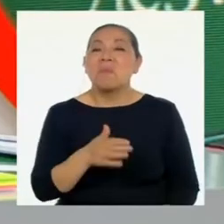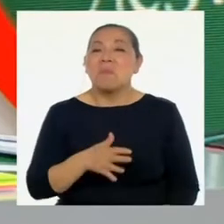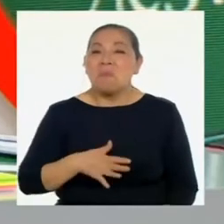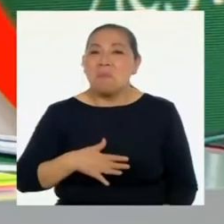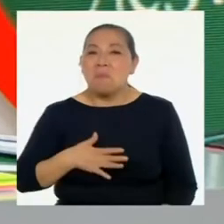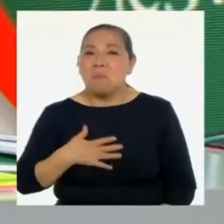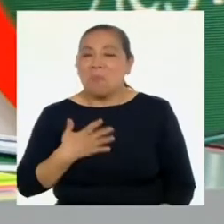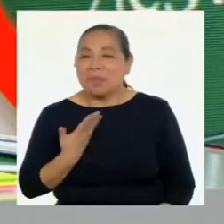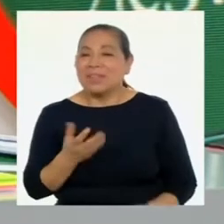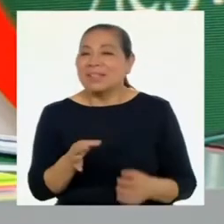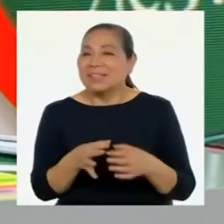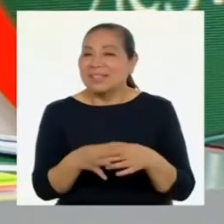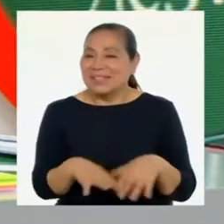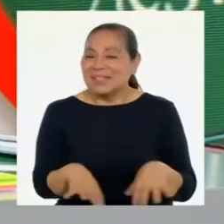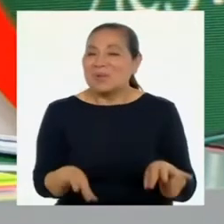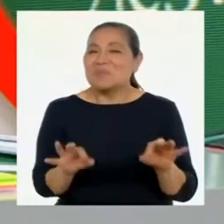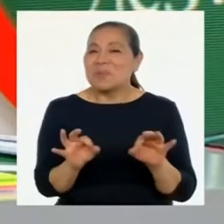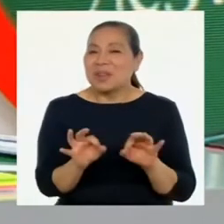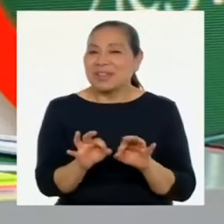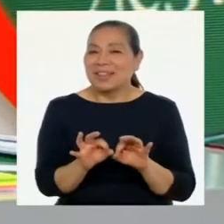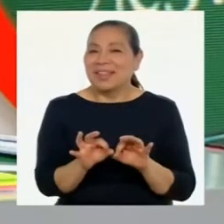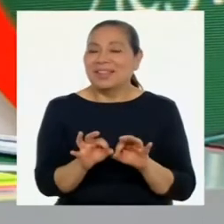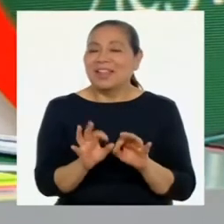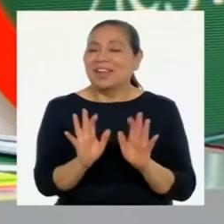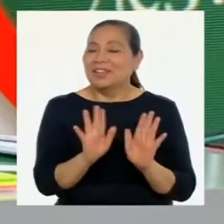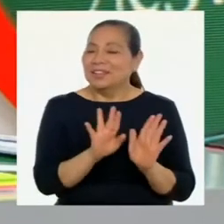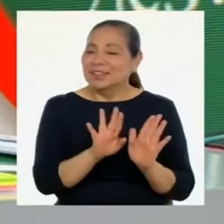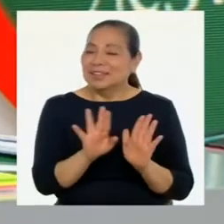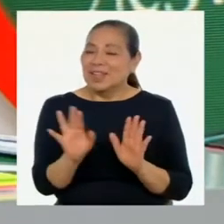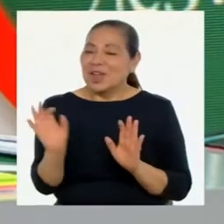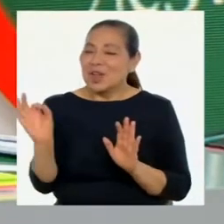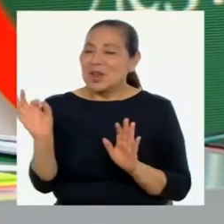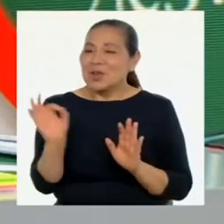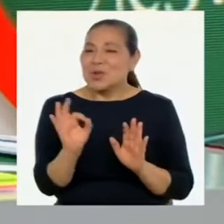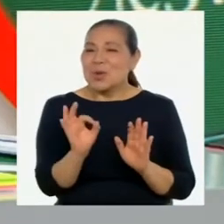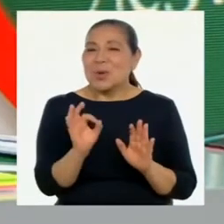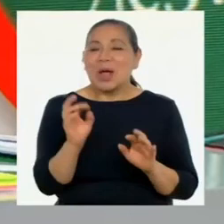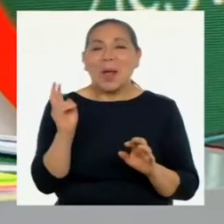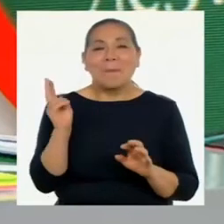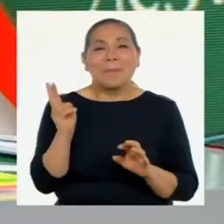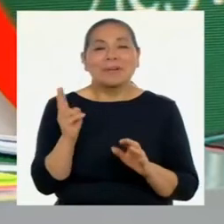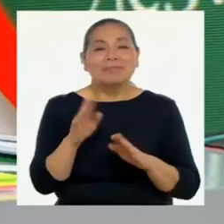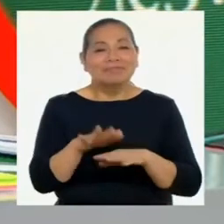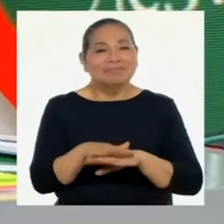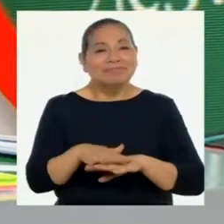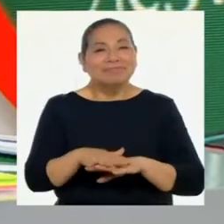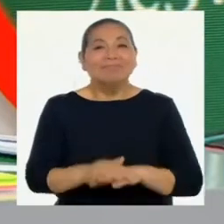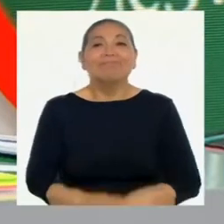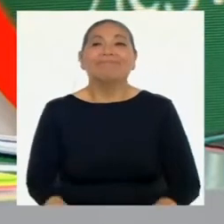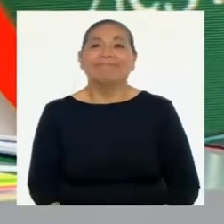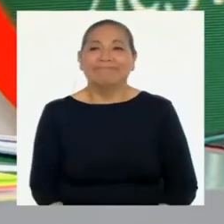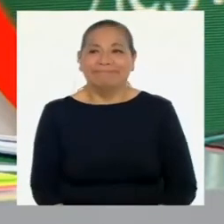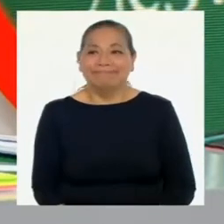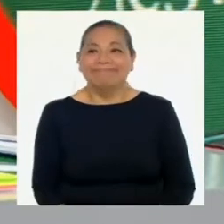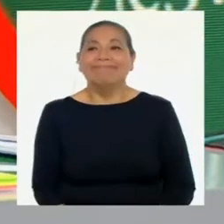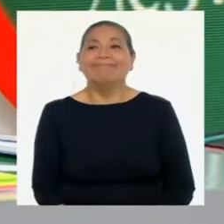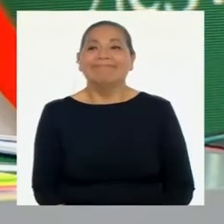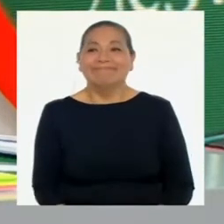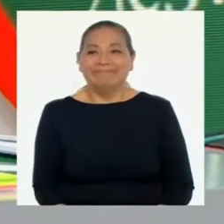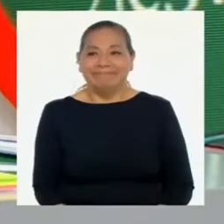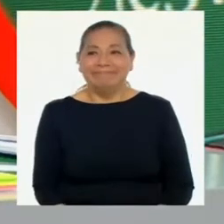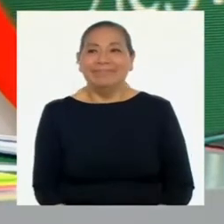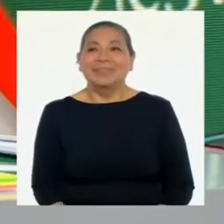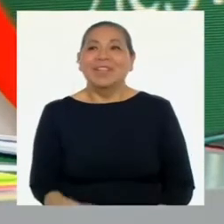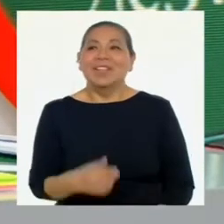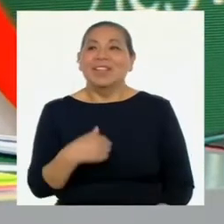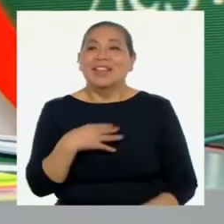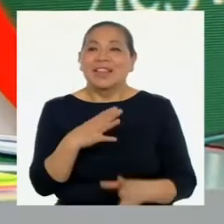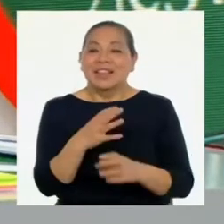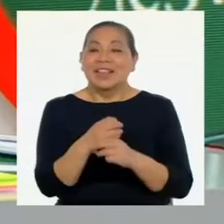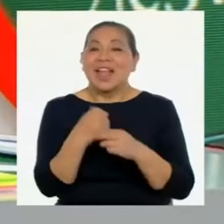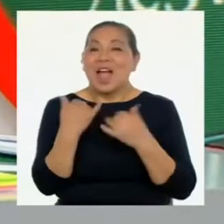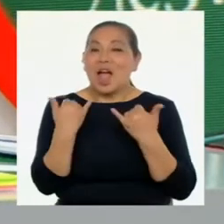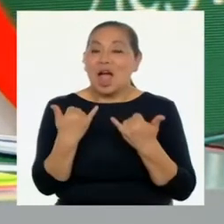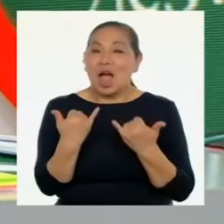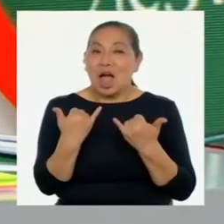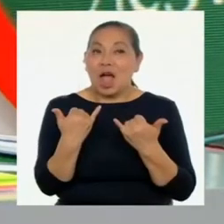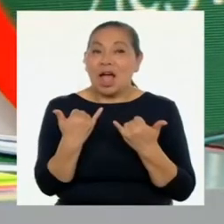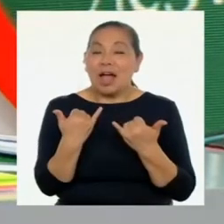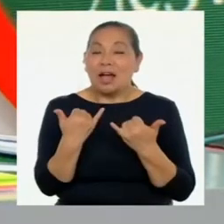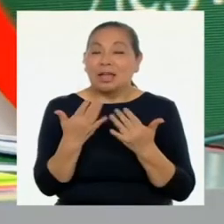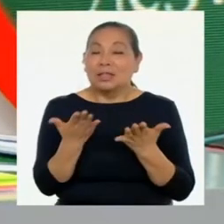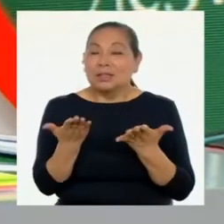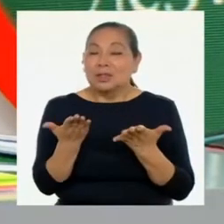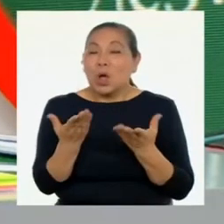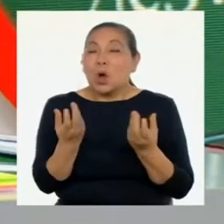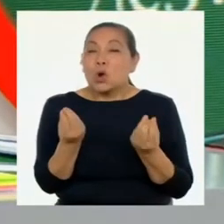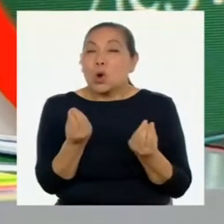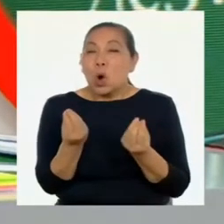Creo que por eso es importante que no dejemos pasar nunca el proceso de planificación, ¿no? Las decisiones que tomamos ahora